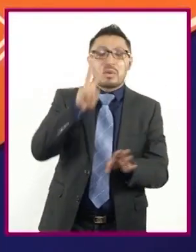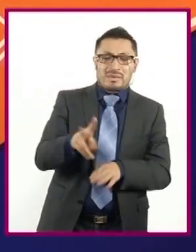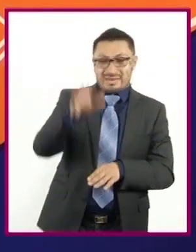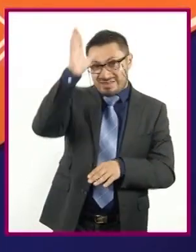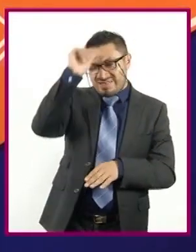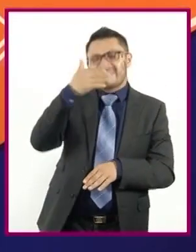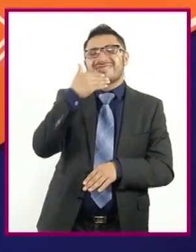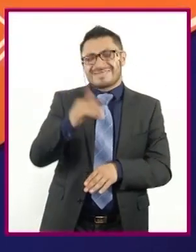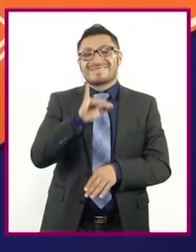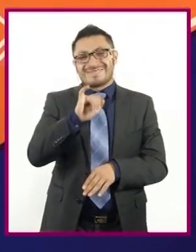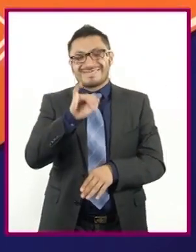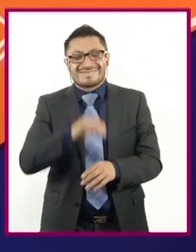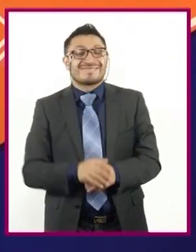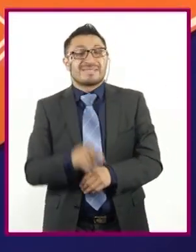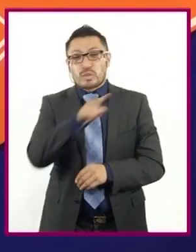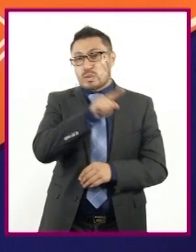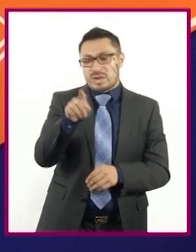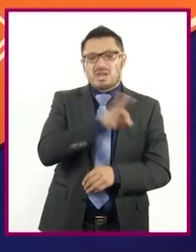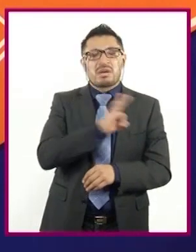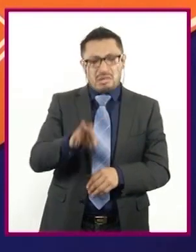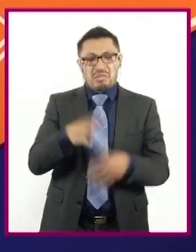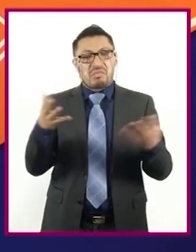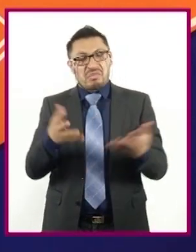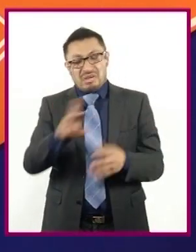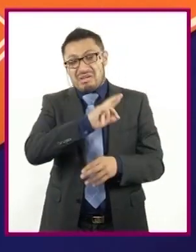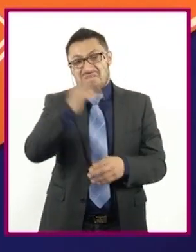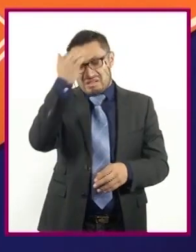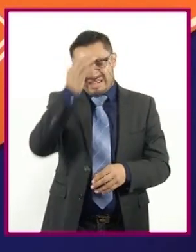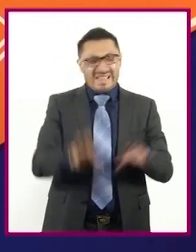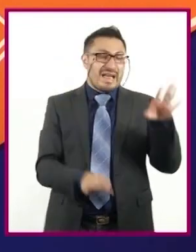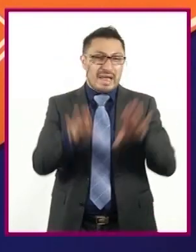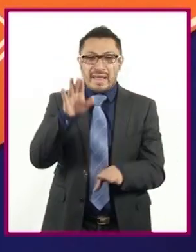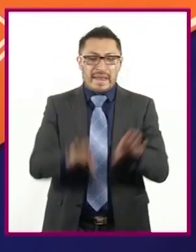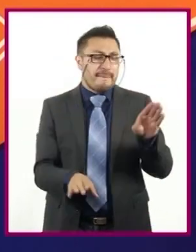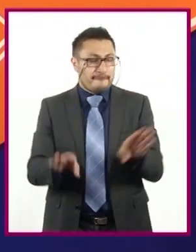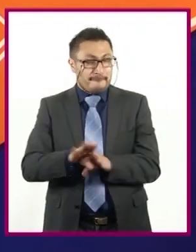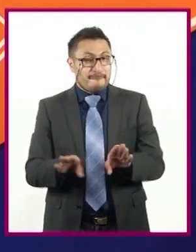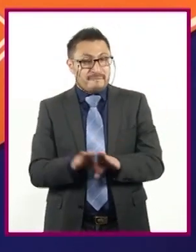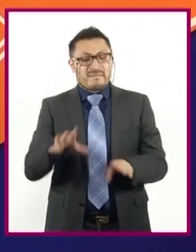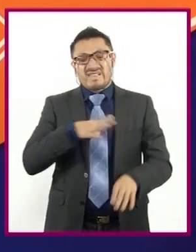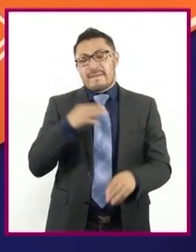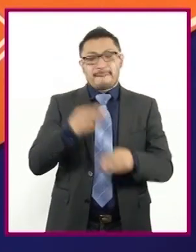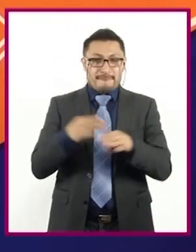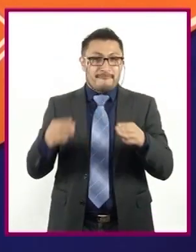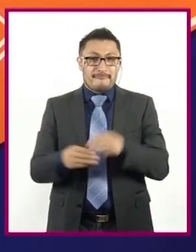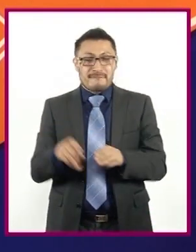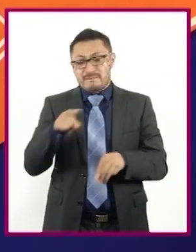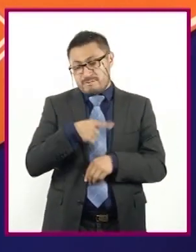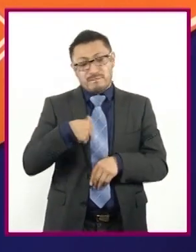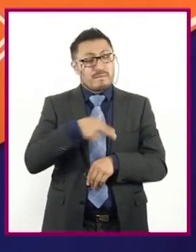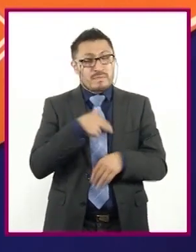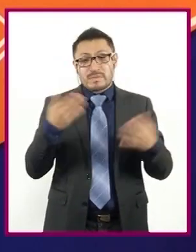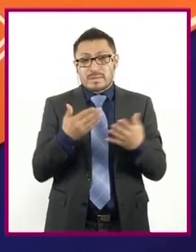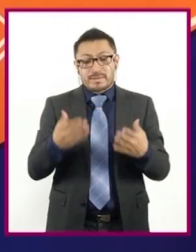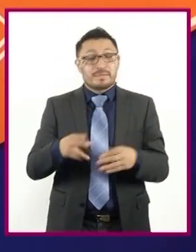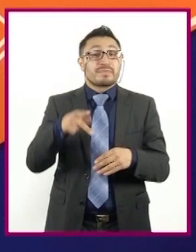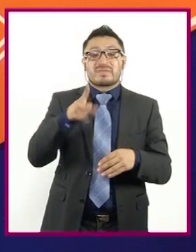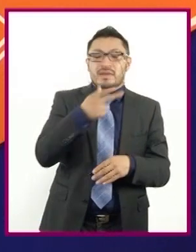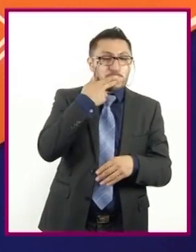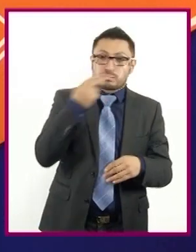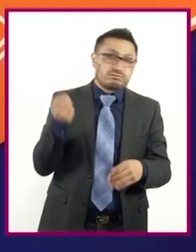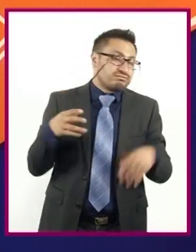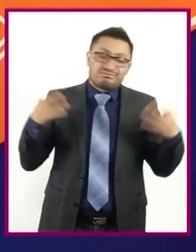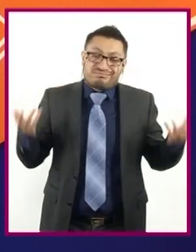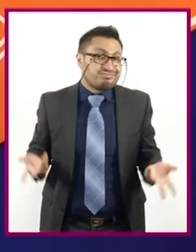acuerdo? ¿Ustedes serían capaces de reconocer que en ocasiones hay materiales que realizamos y no nos son